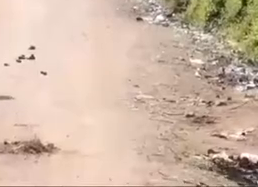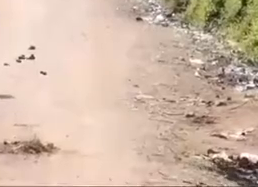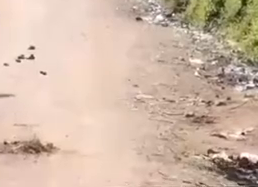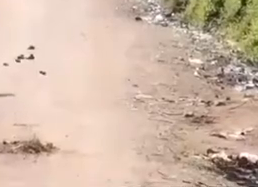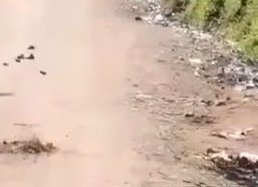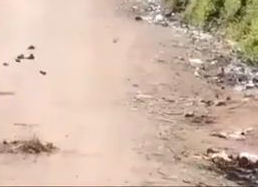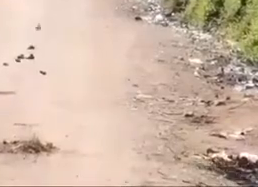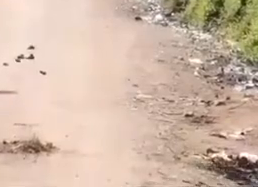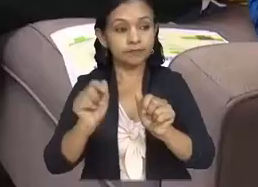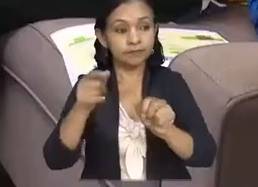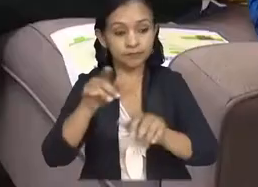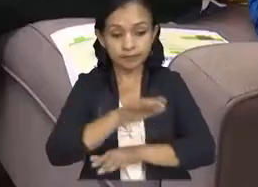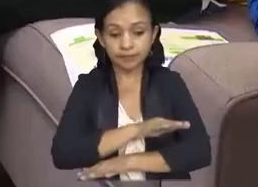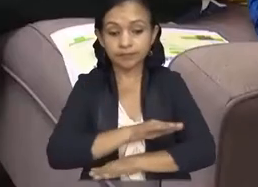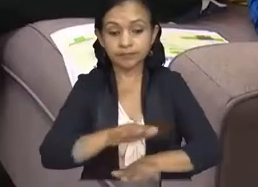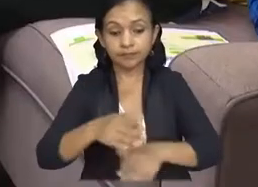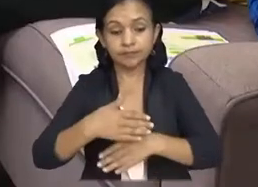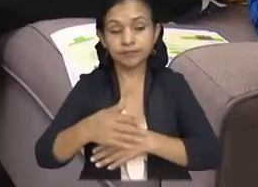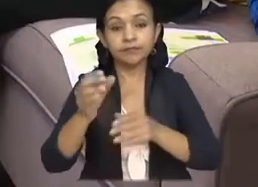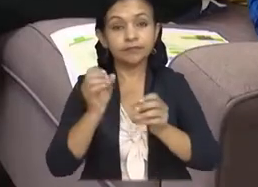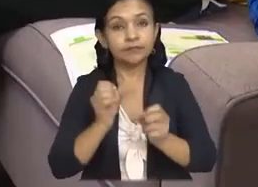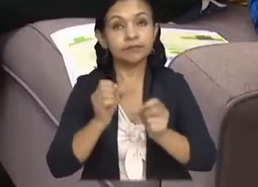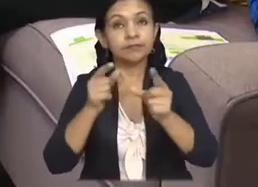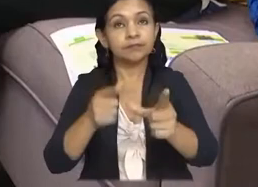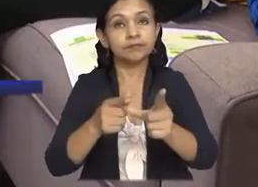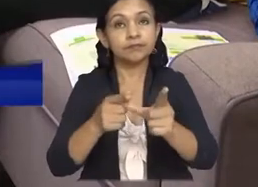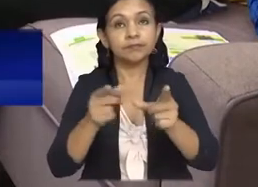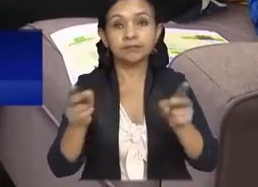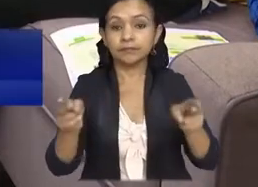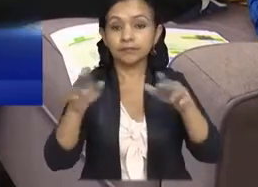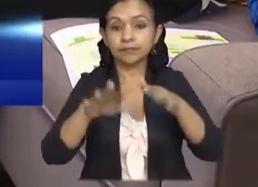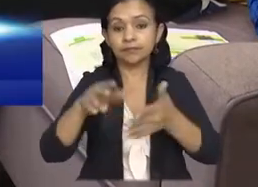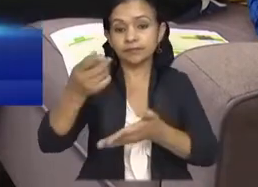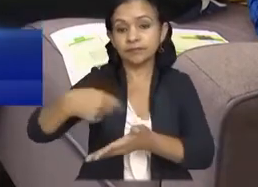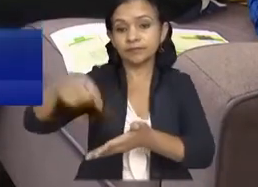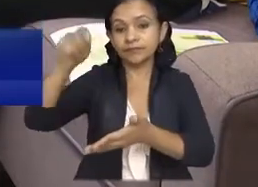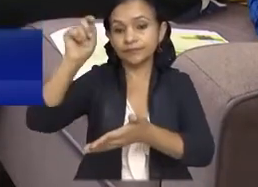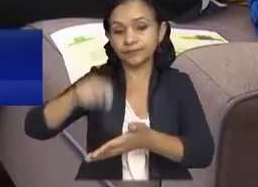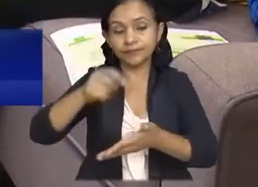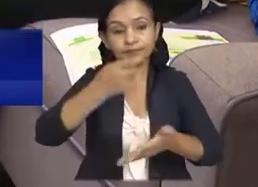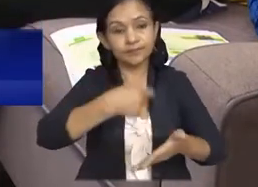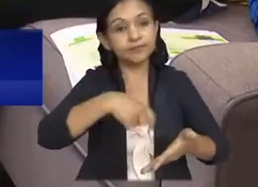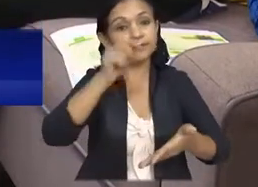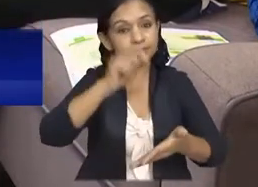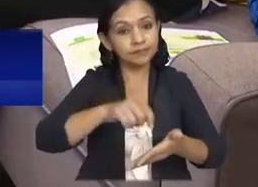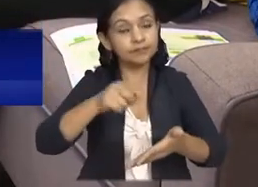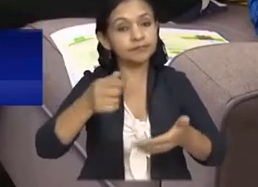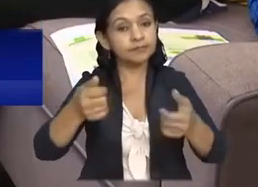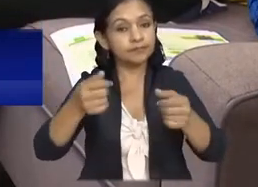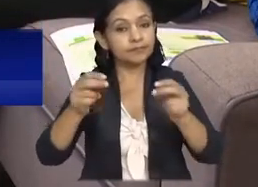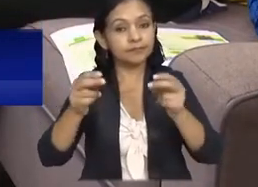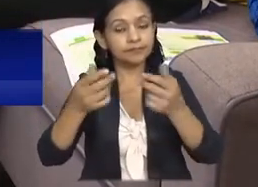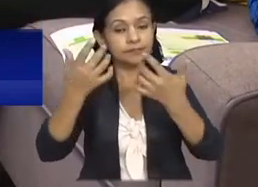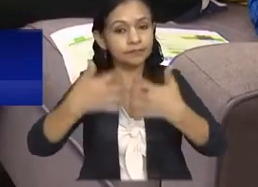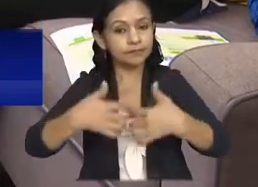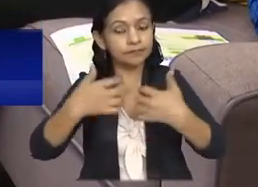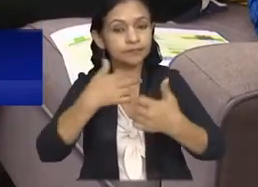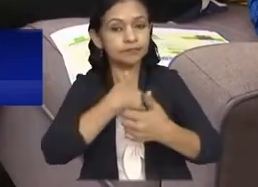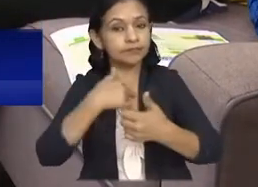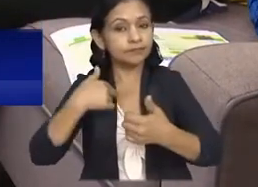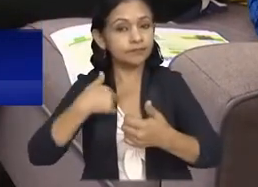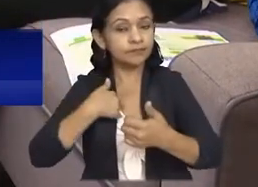nacional. Como en octubre, noviembre, firmamos el contrato con empresas que va a